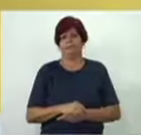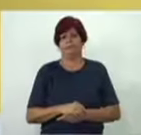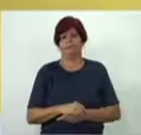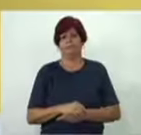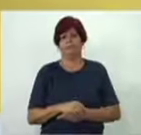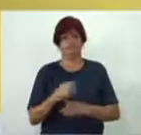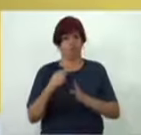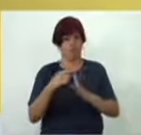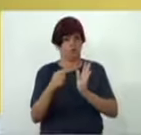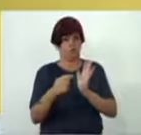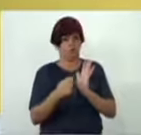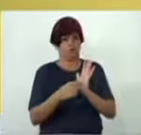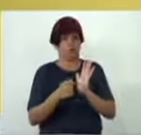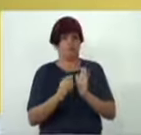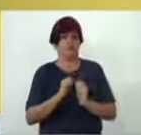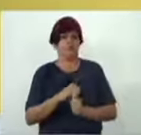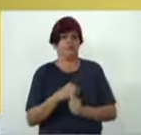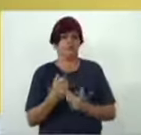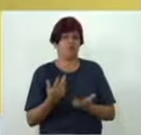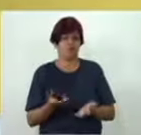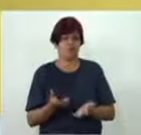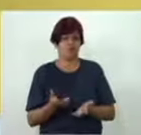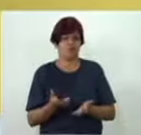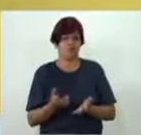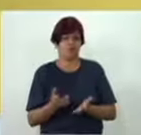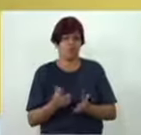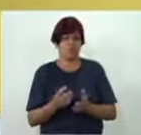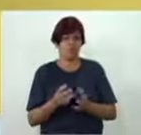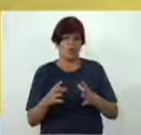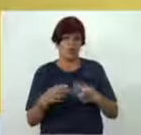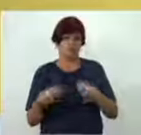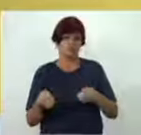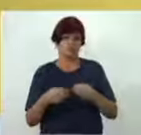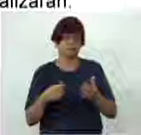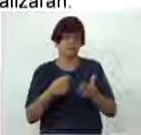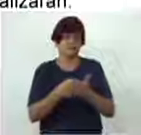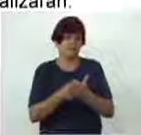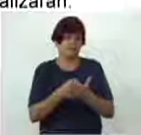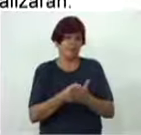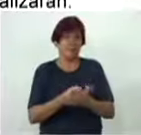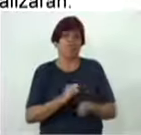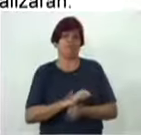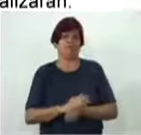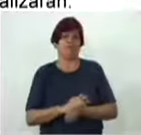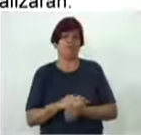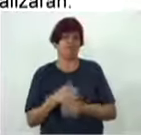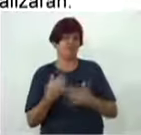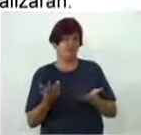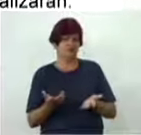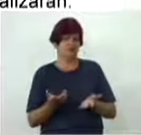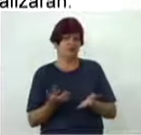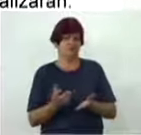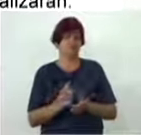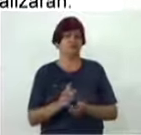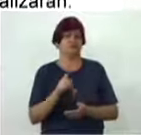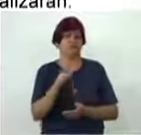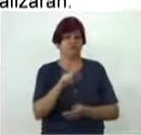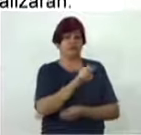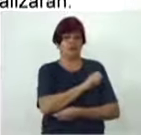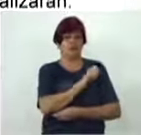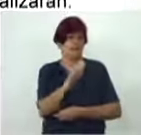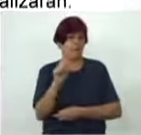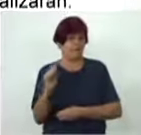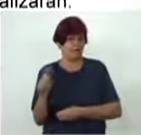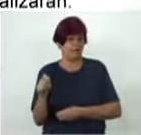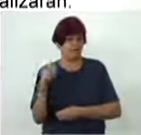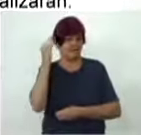Vamos para otro componente, que es los medios de enseñanza. Los medios de enseñanza, ustedes como educadoras deben